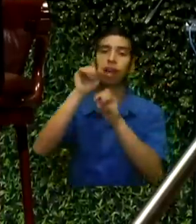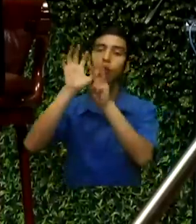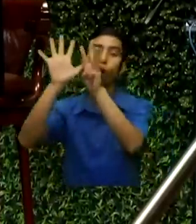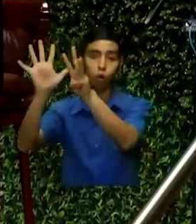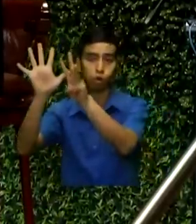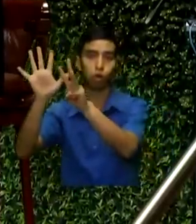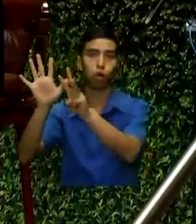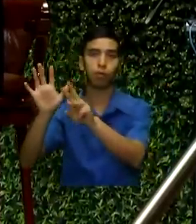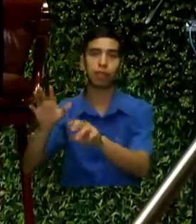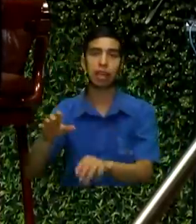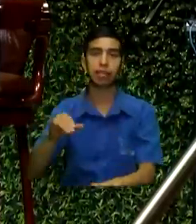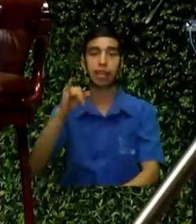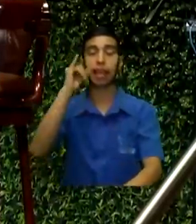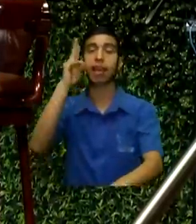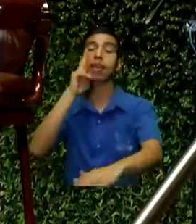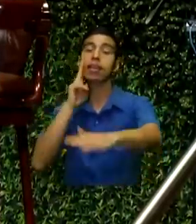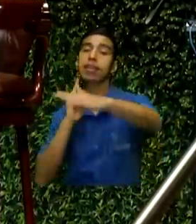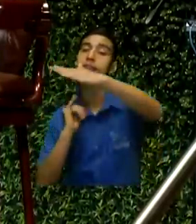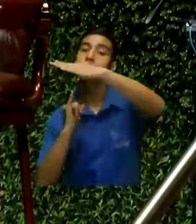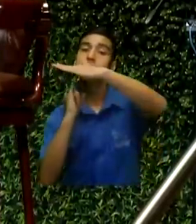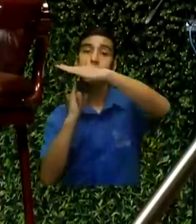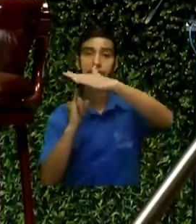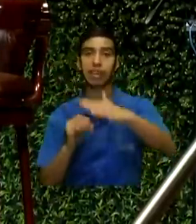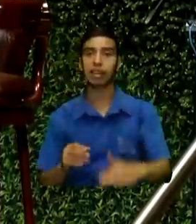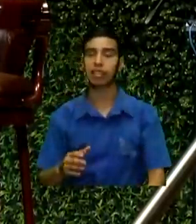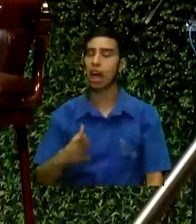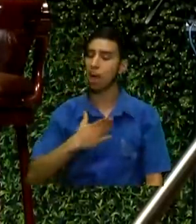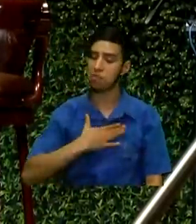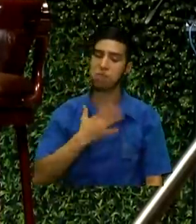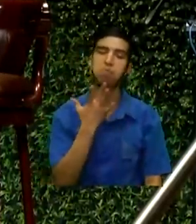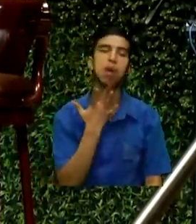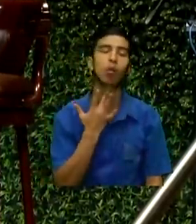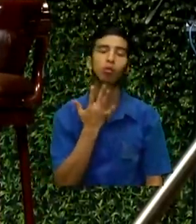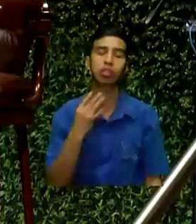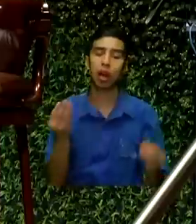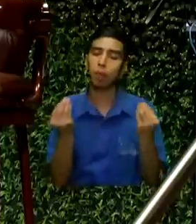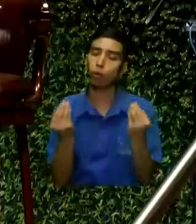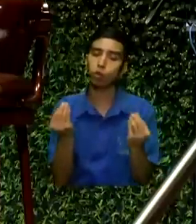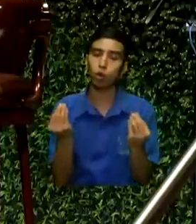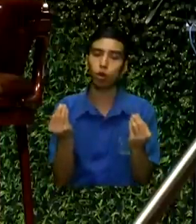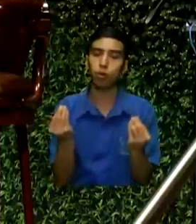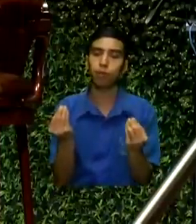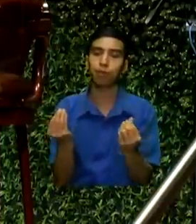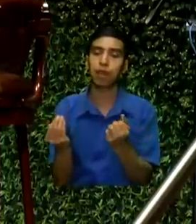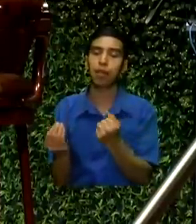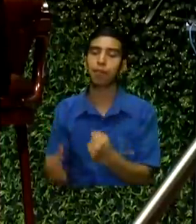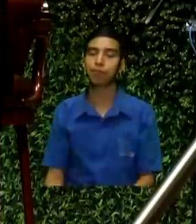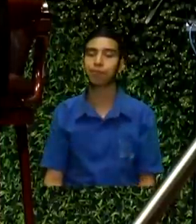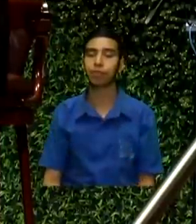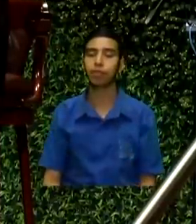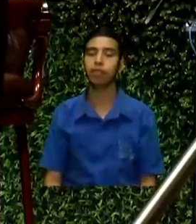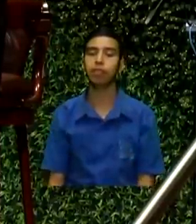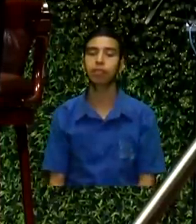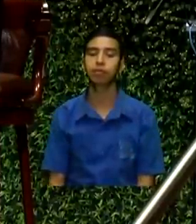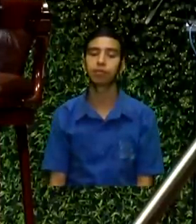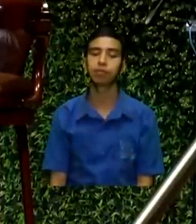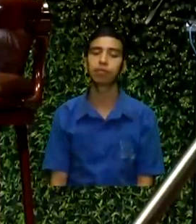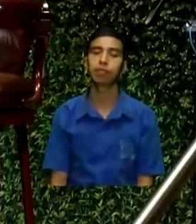es. Porque usted lo tiene ahí en su número. Para hacerle más fácil la cosa, llega